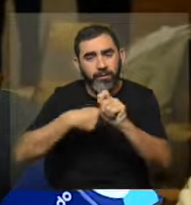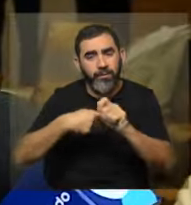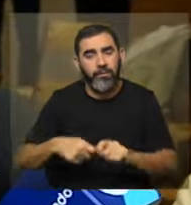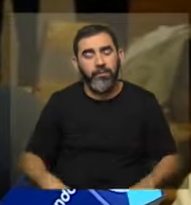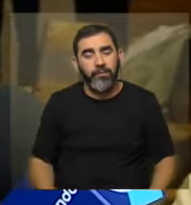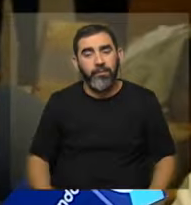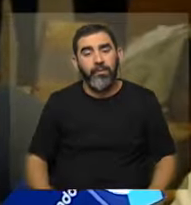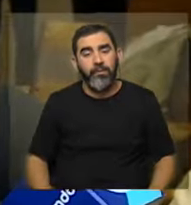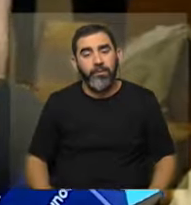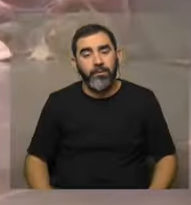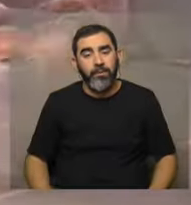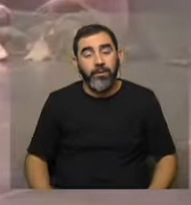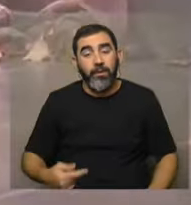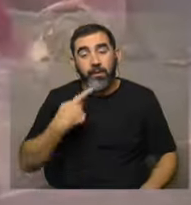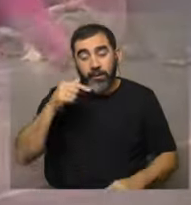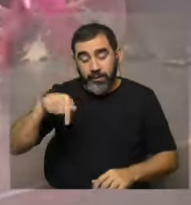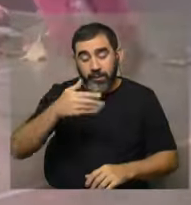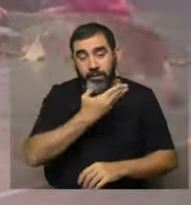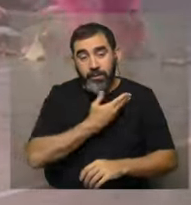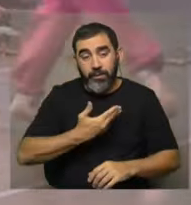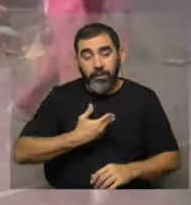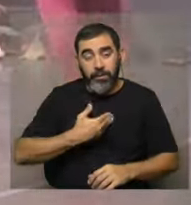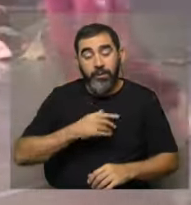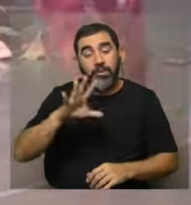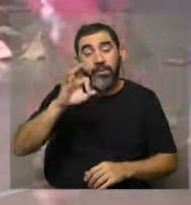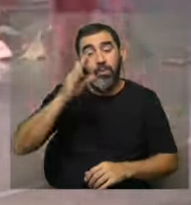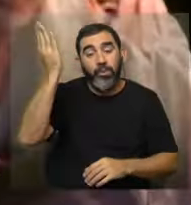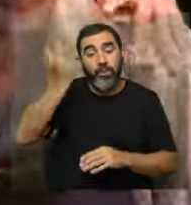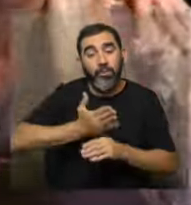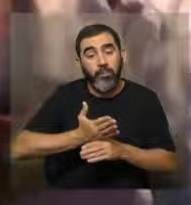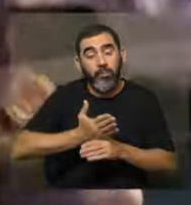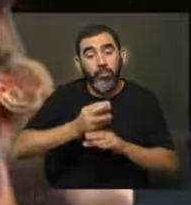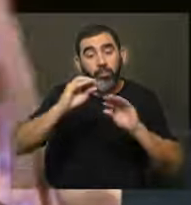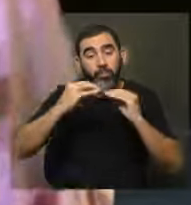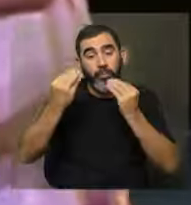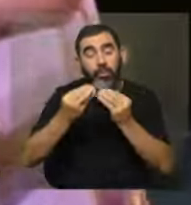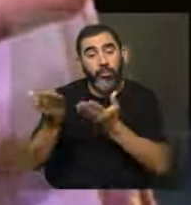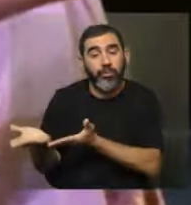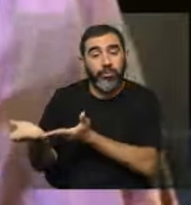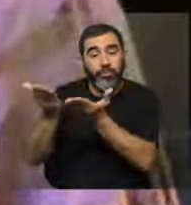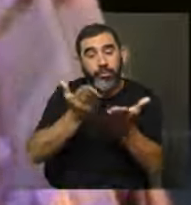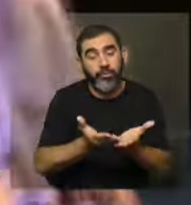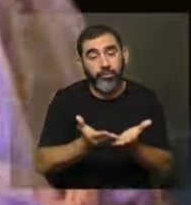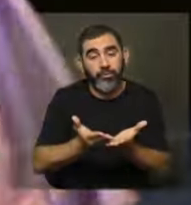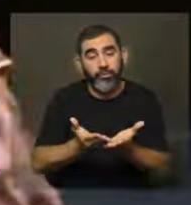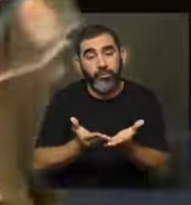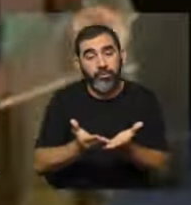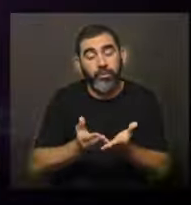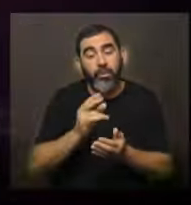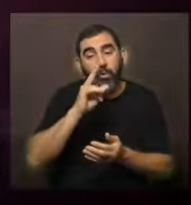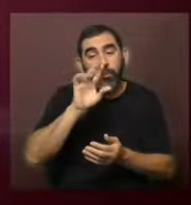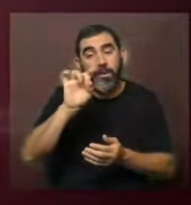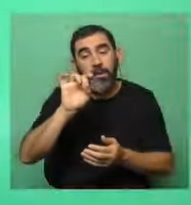boca Aguilar dijo que en esta administración se bajó en un 50% la cantidad de invitaciones y que en las temporadas